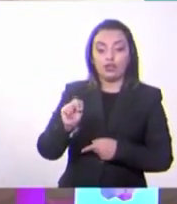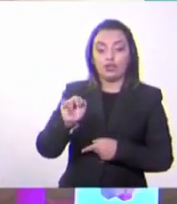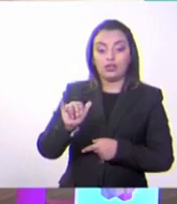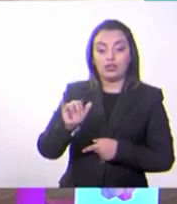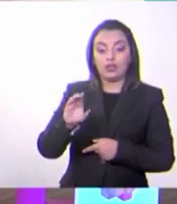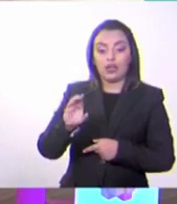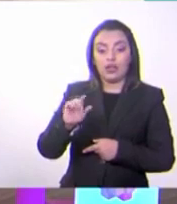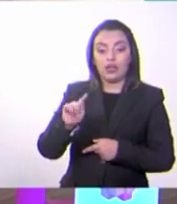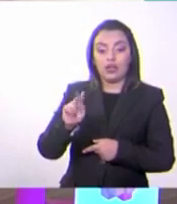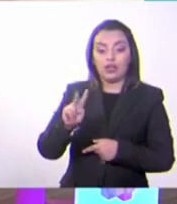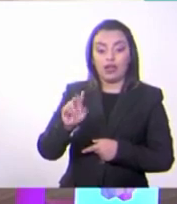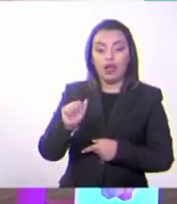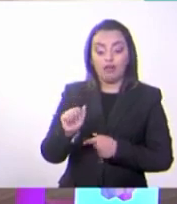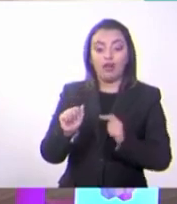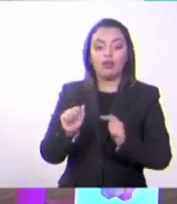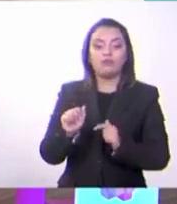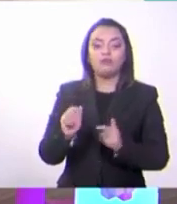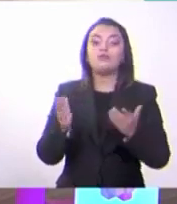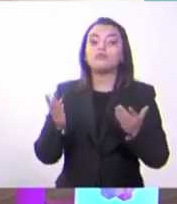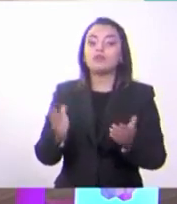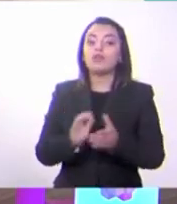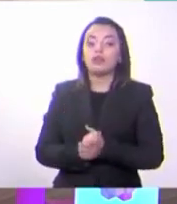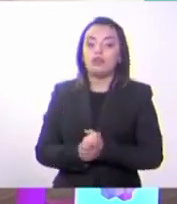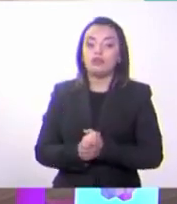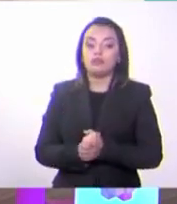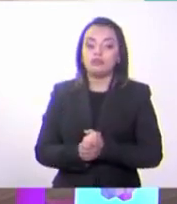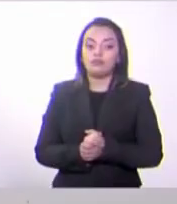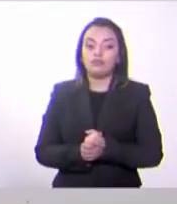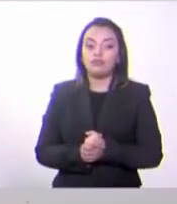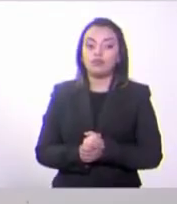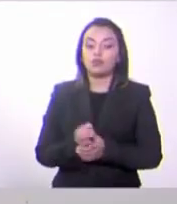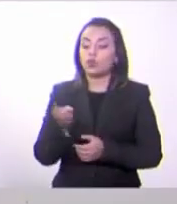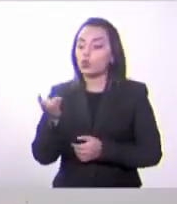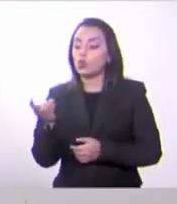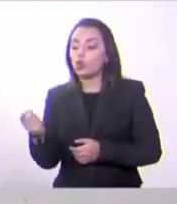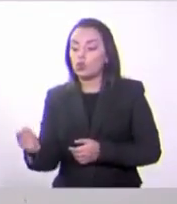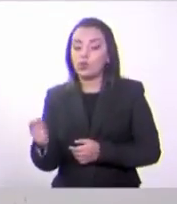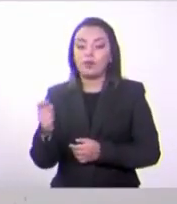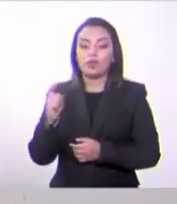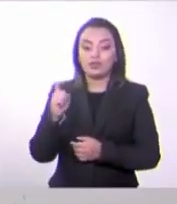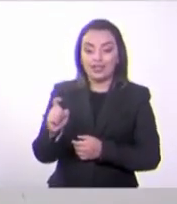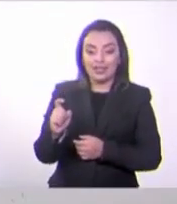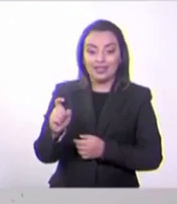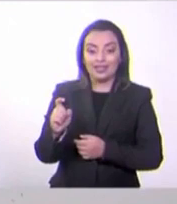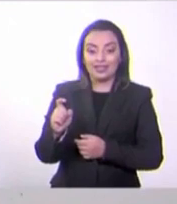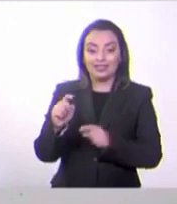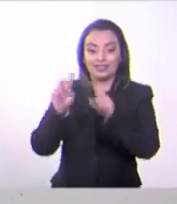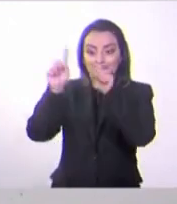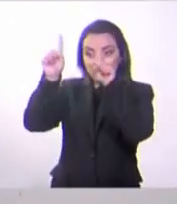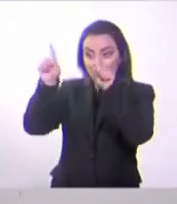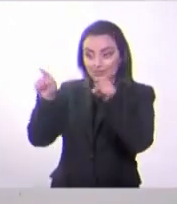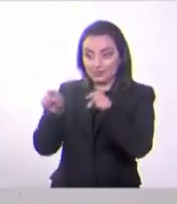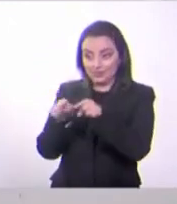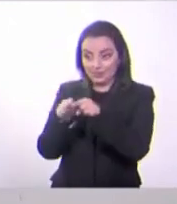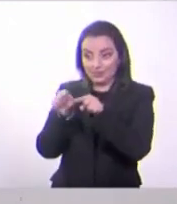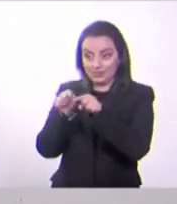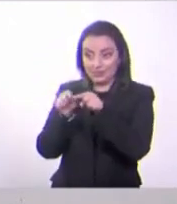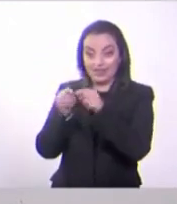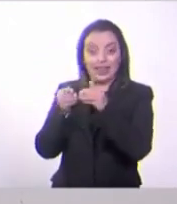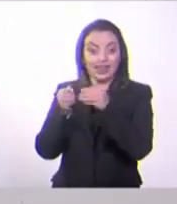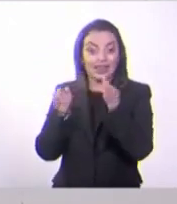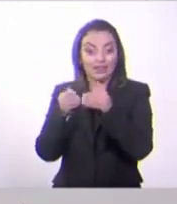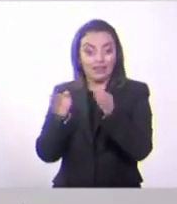inyectiva si yo agarro dos valores diferentes de x y sus imágenes también van a ser